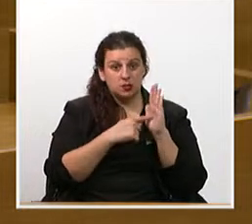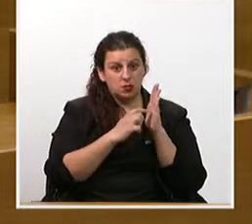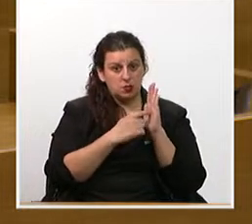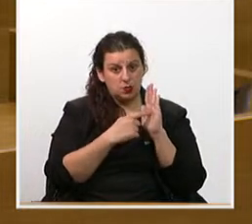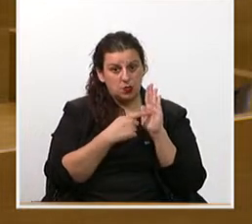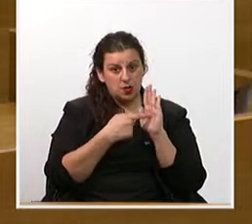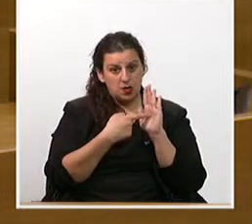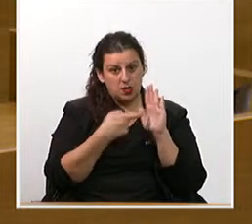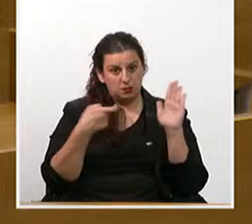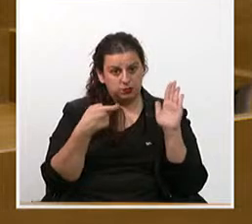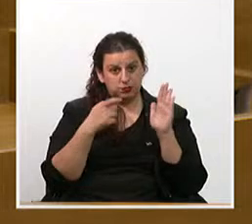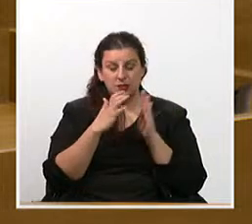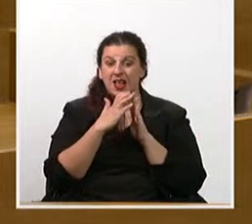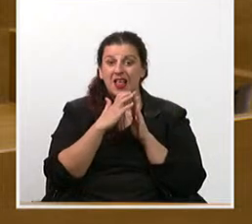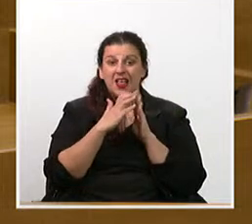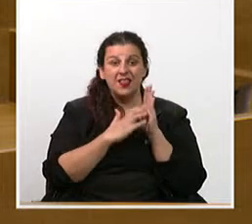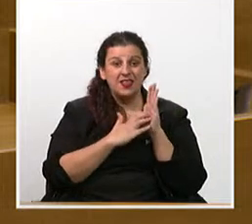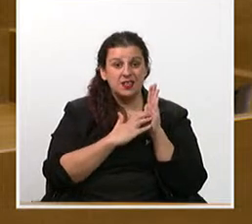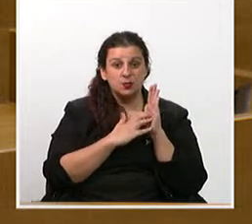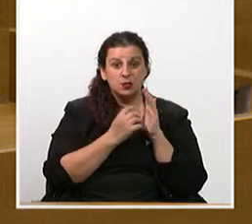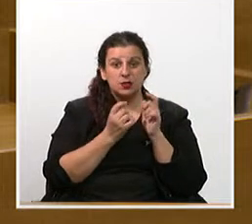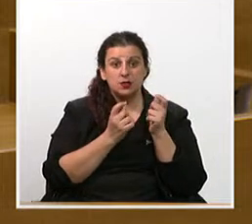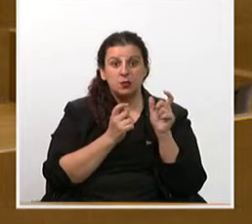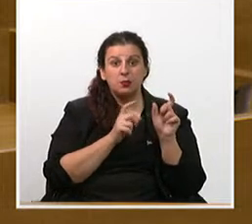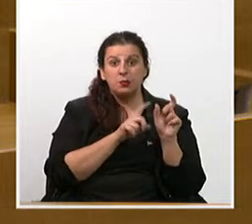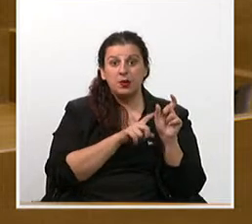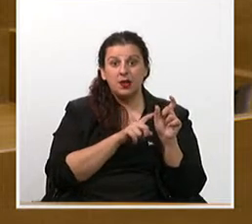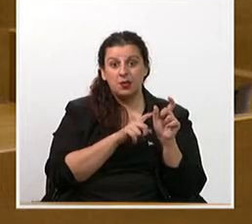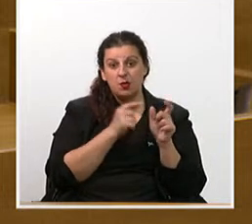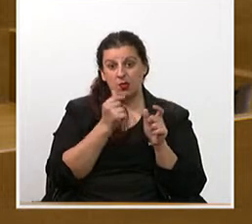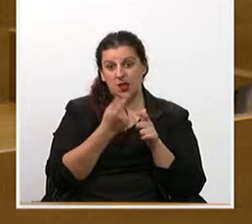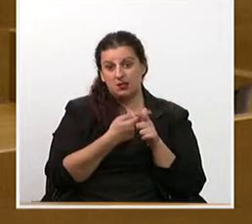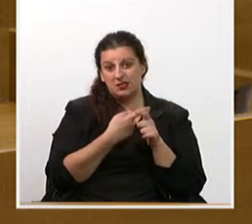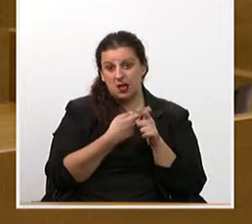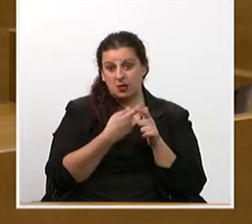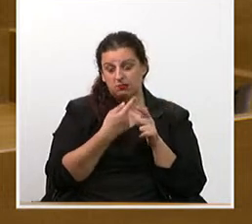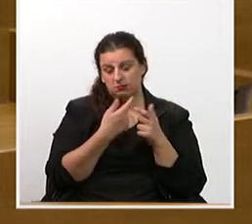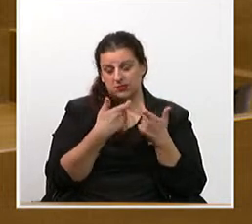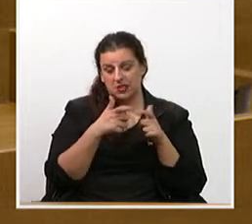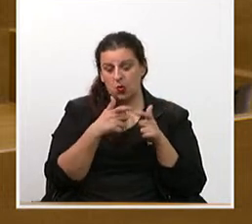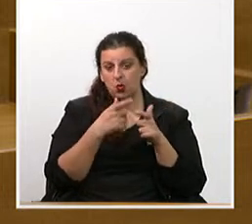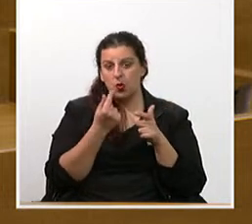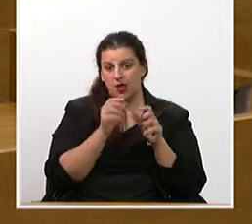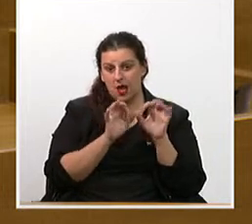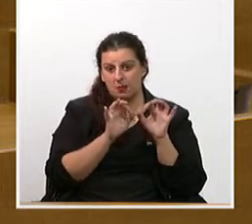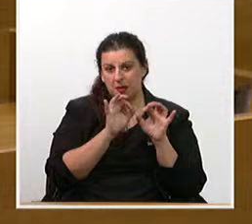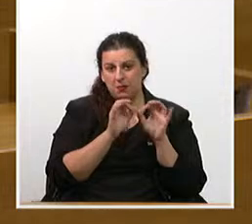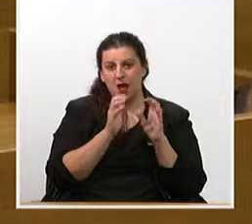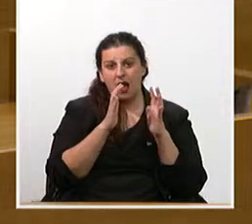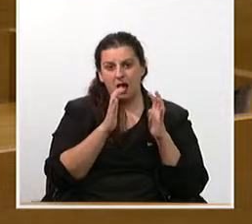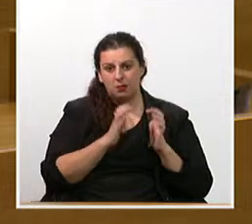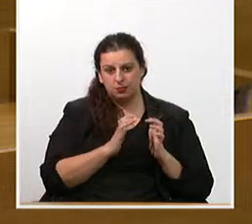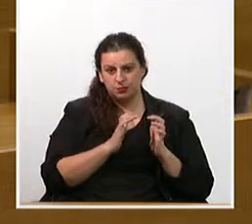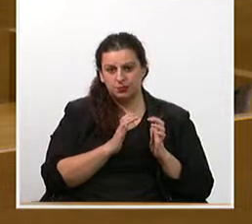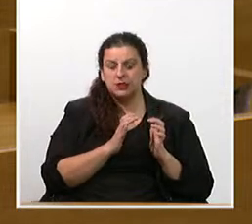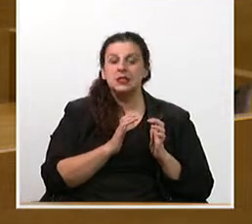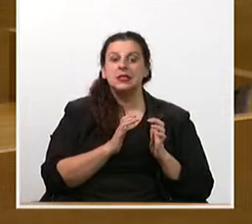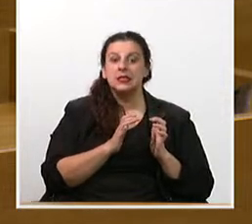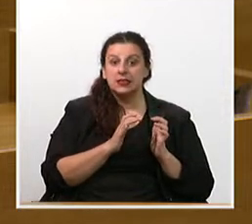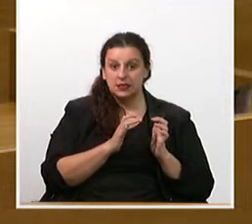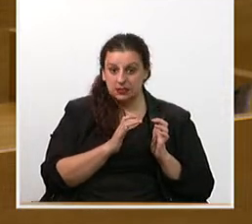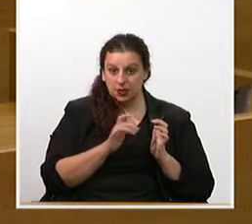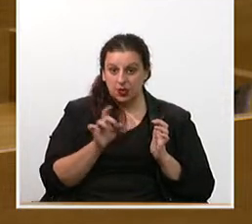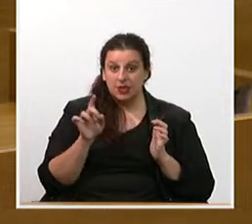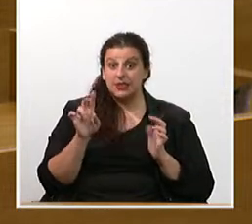forma de descuento en el precio de la prima bien pues una vez expuesta esta breve introducción eh